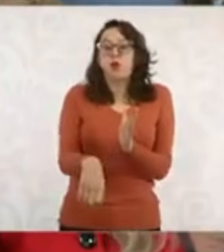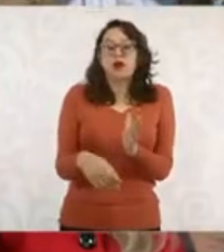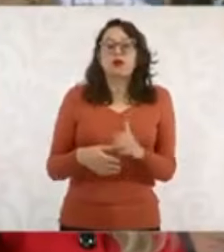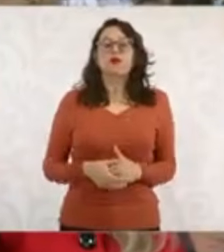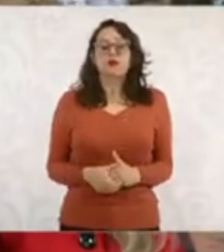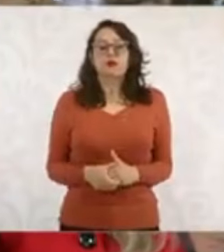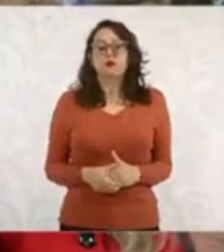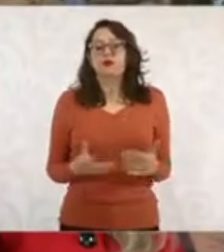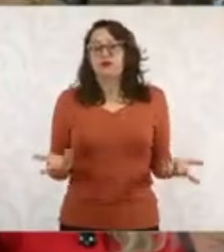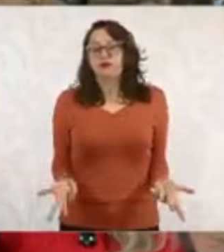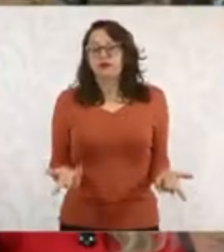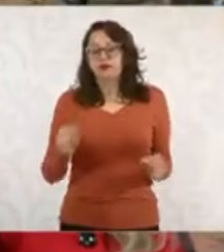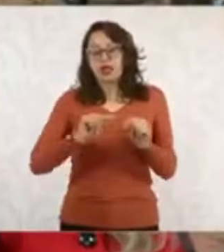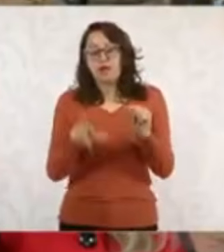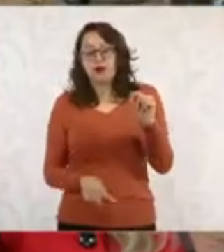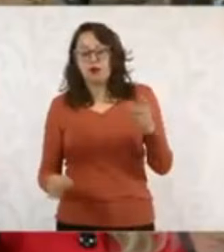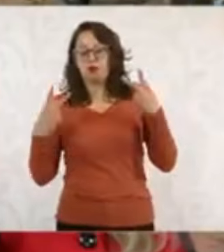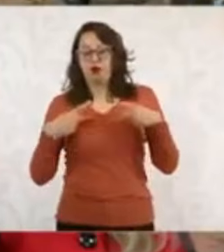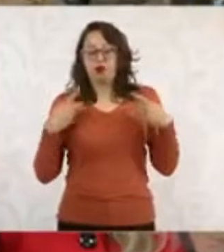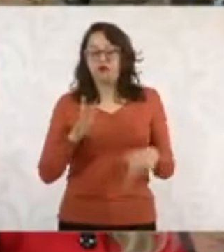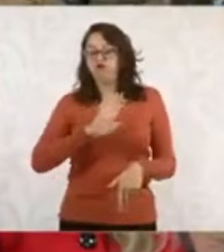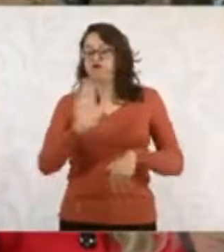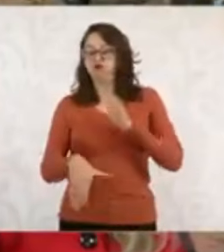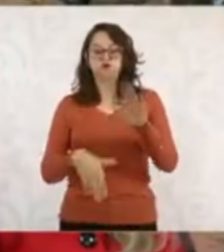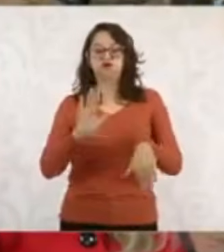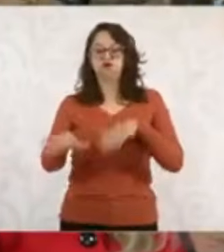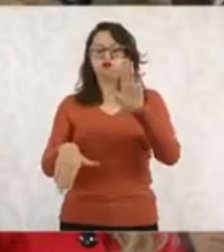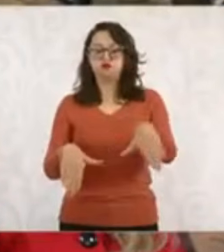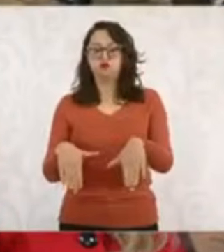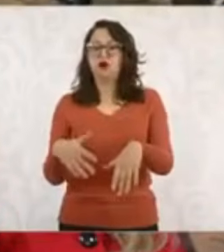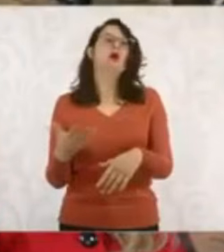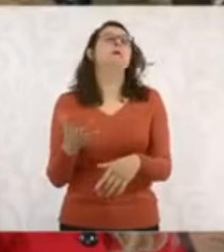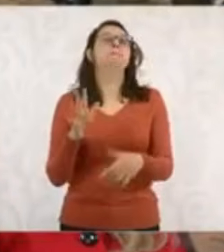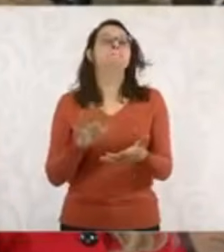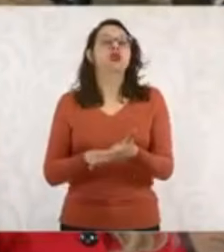causa más alta de mortandad en México es enfermedades por el corazón